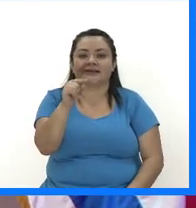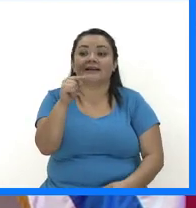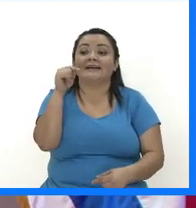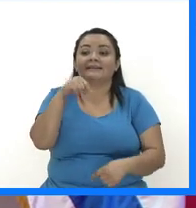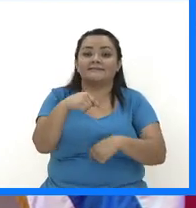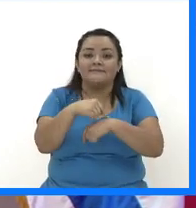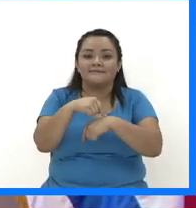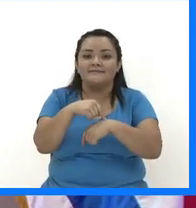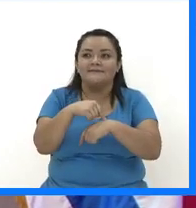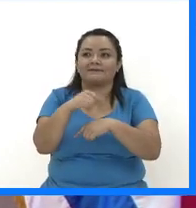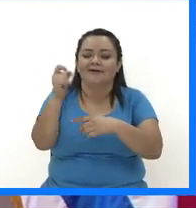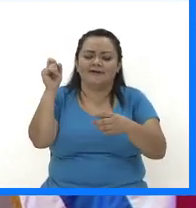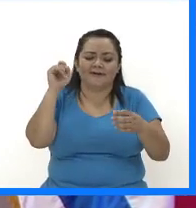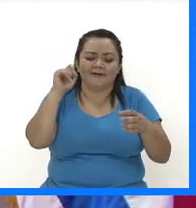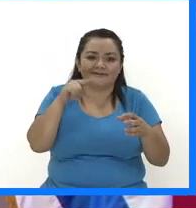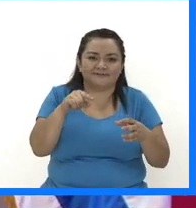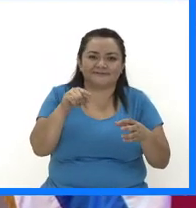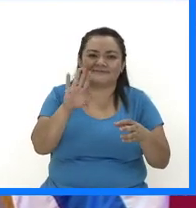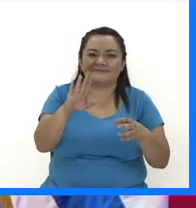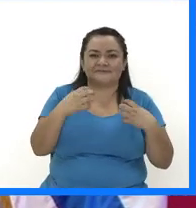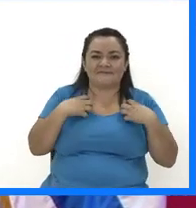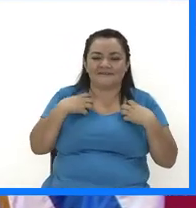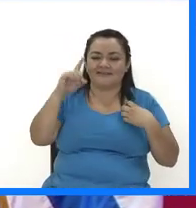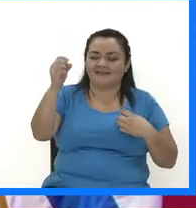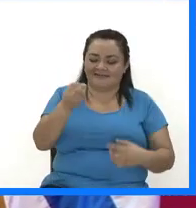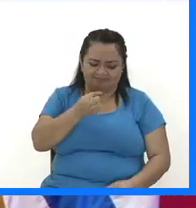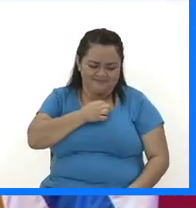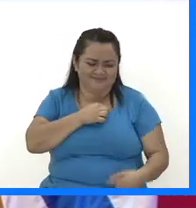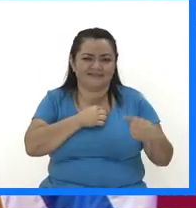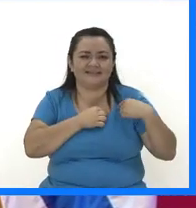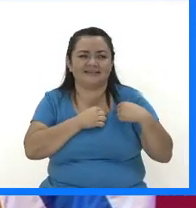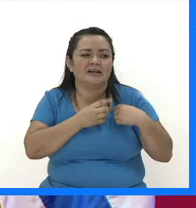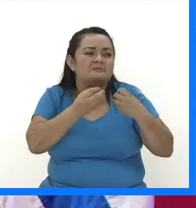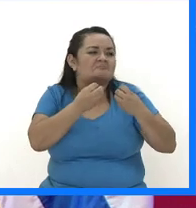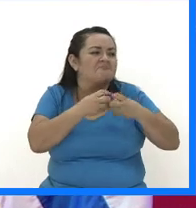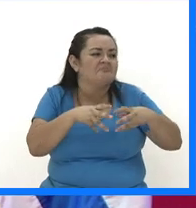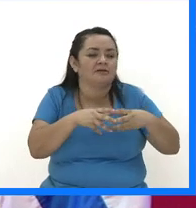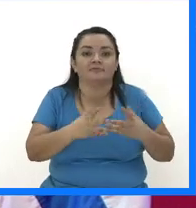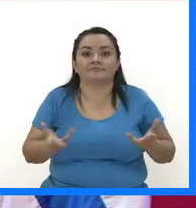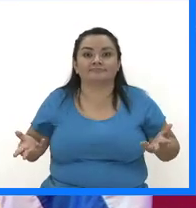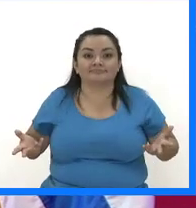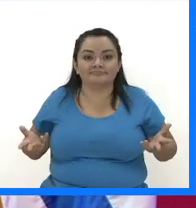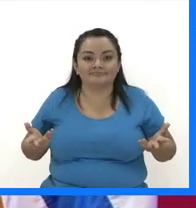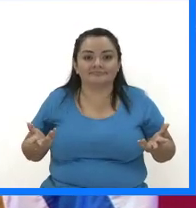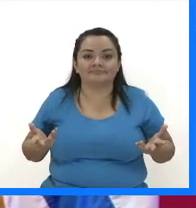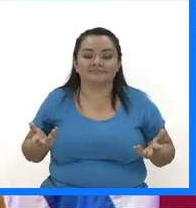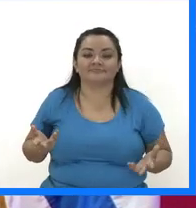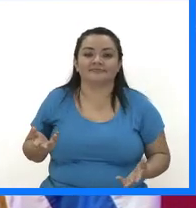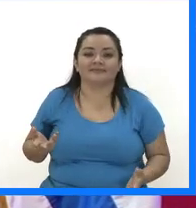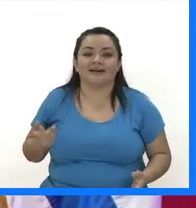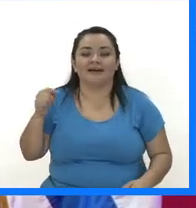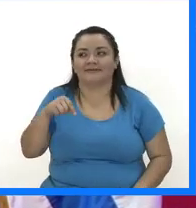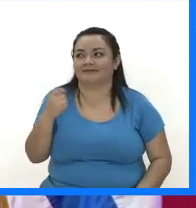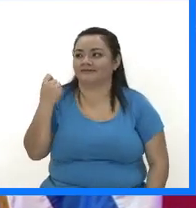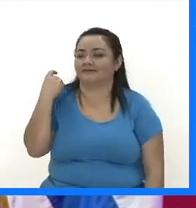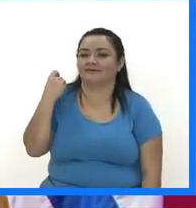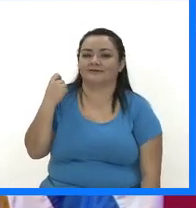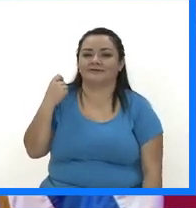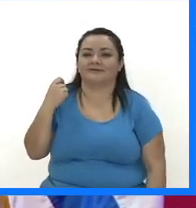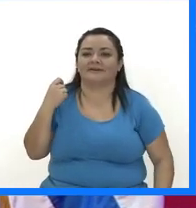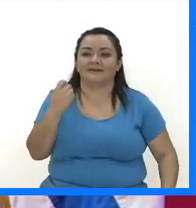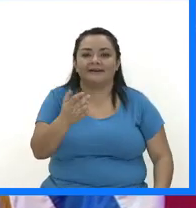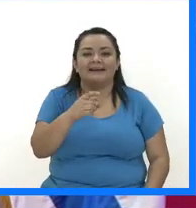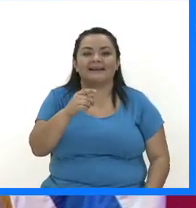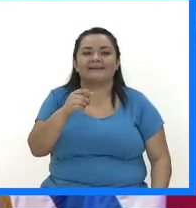recibieron la semilla el han dejado hogar se la dejaron quemarse porque porque no lo abonan yo ahorita acabo de abrir la